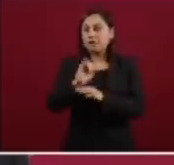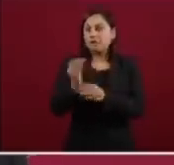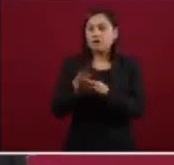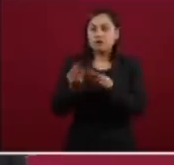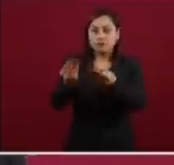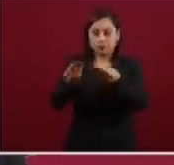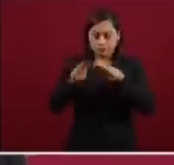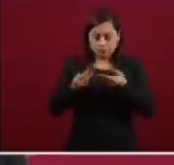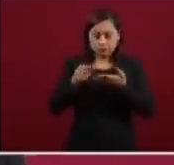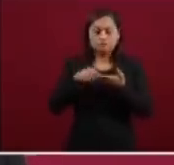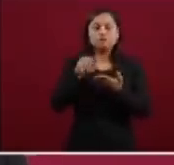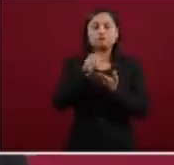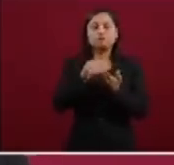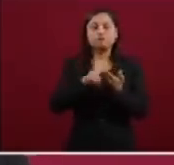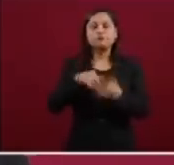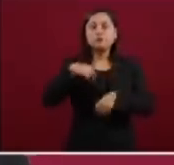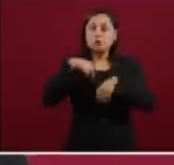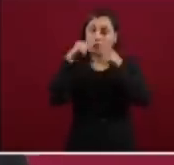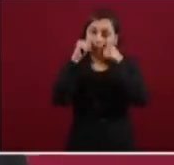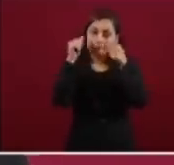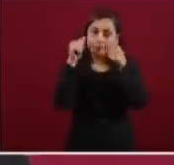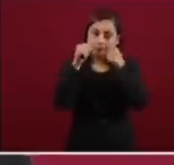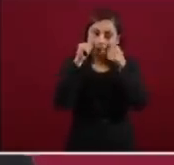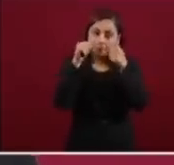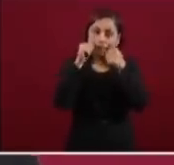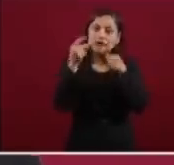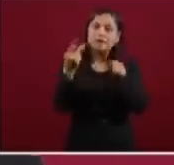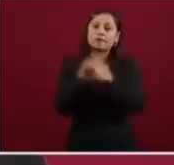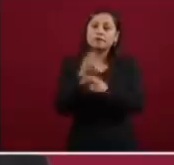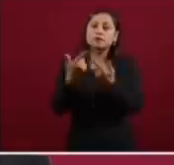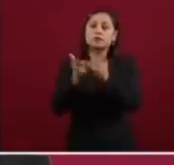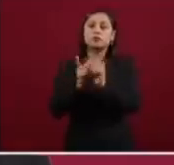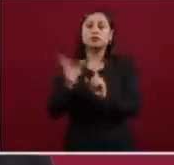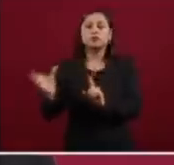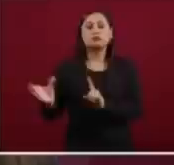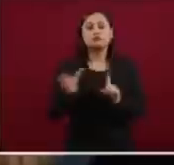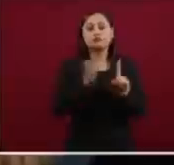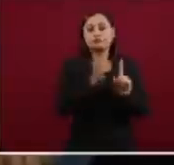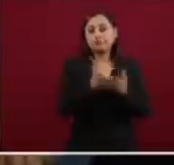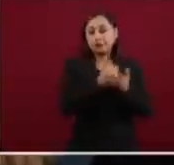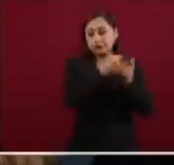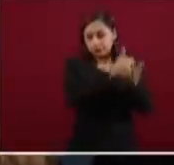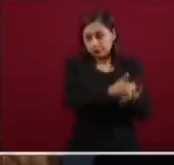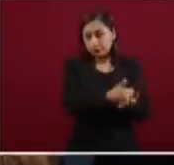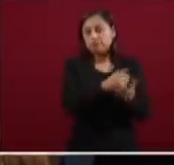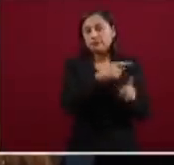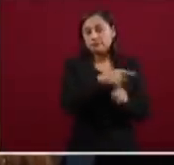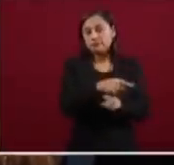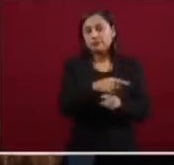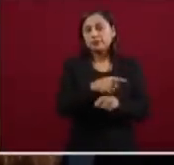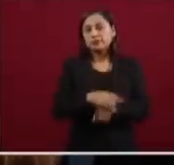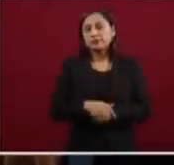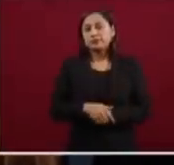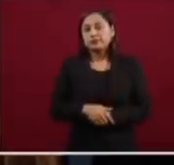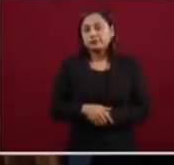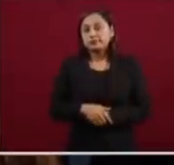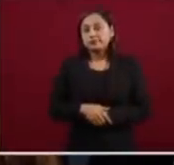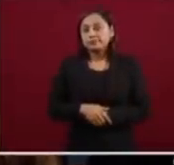pendiente de todo el operativo independientemente de lo de los elementos